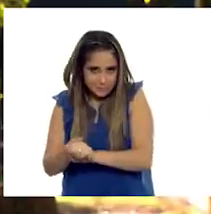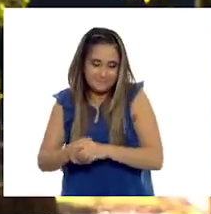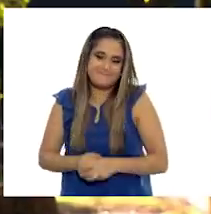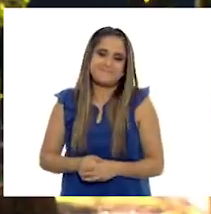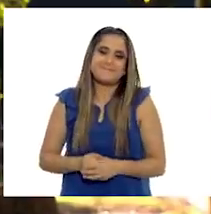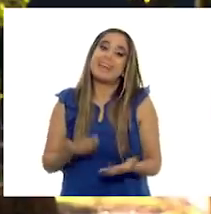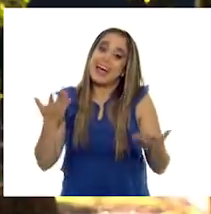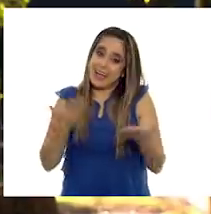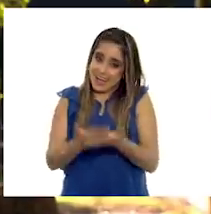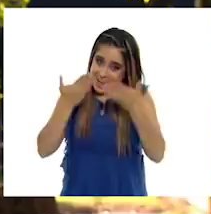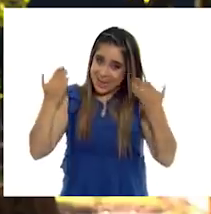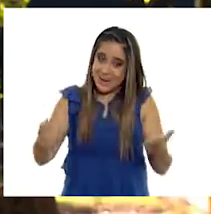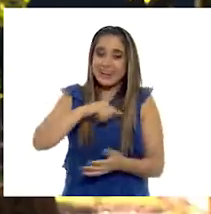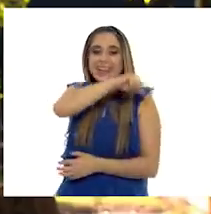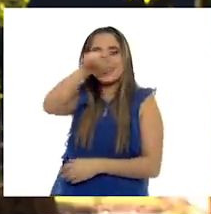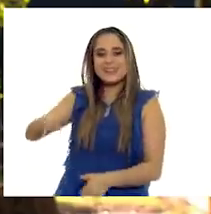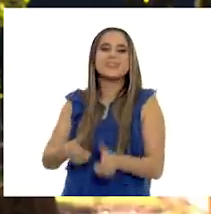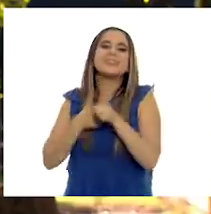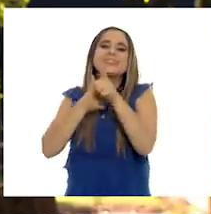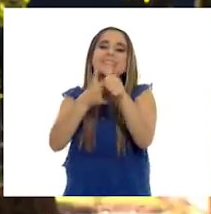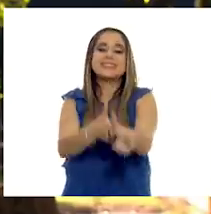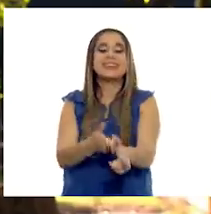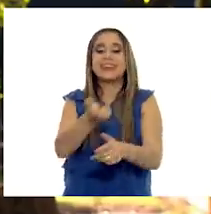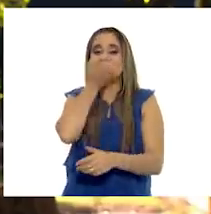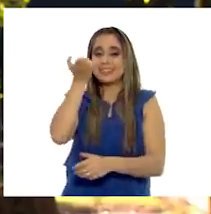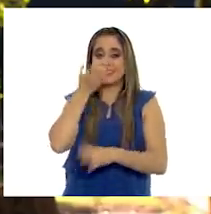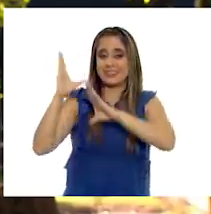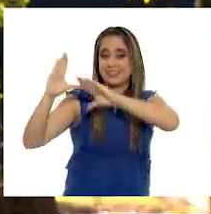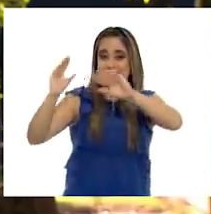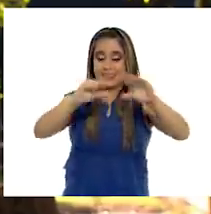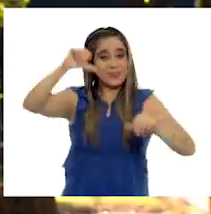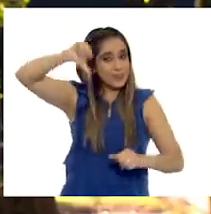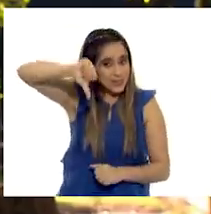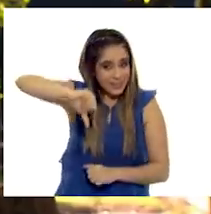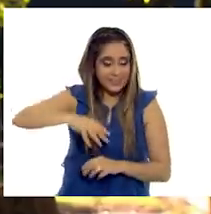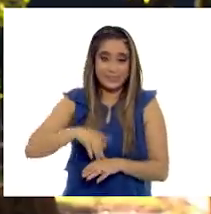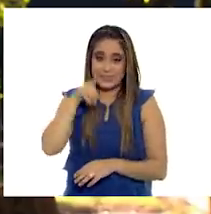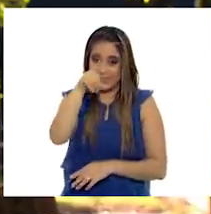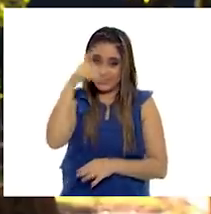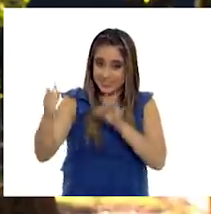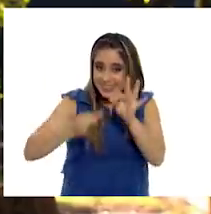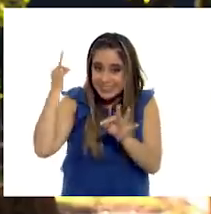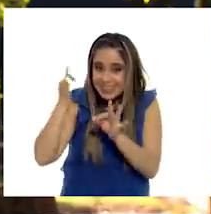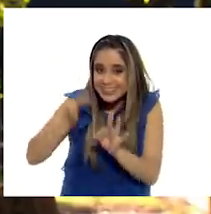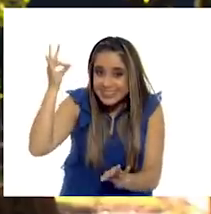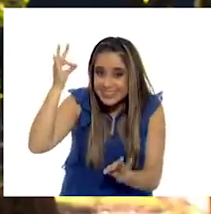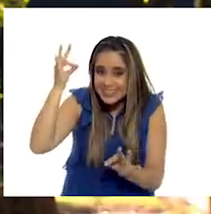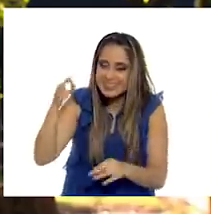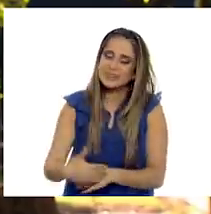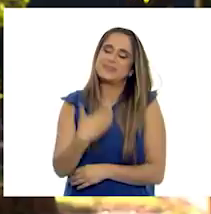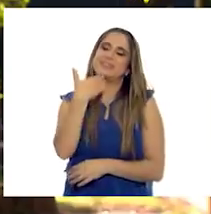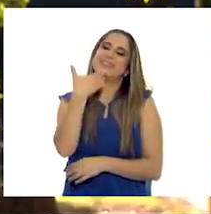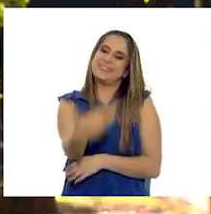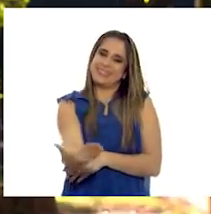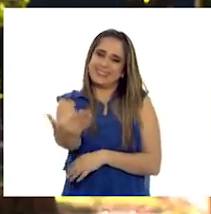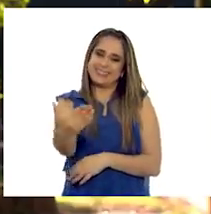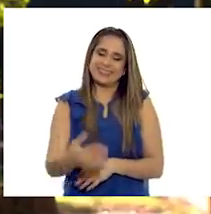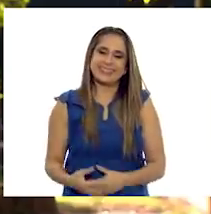es momento de seguir con el programa de hoy. ¿Listas? ¿Listos?